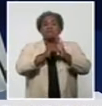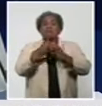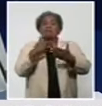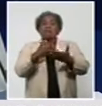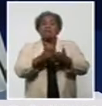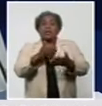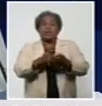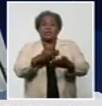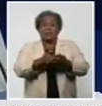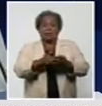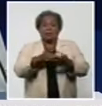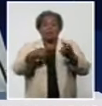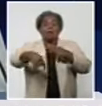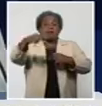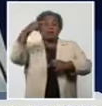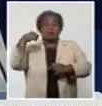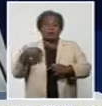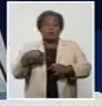o sea, en el día de ayer,